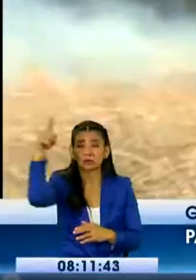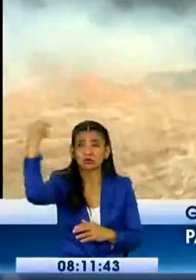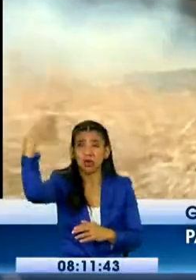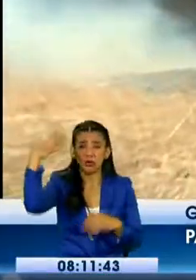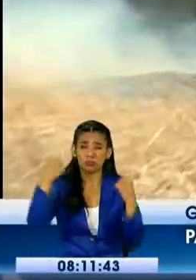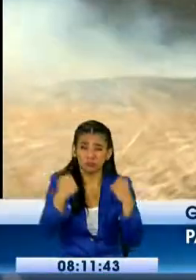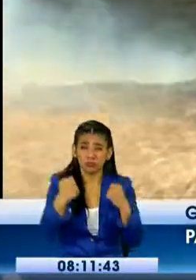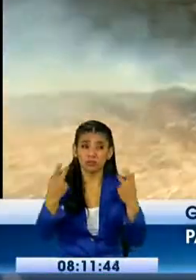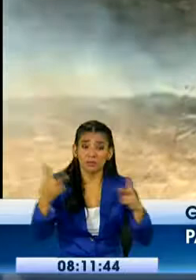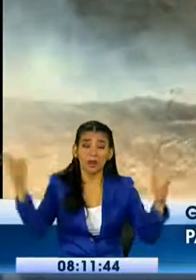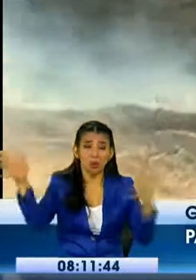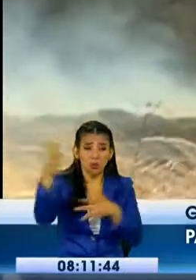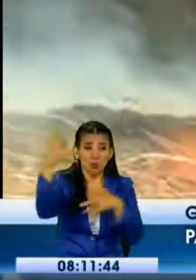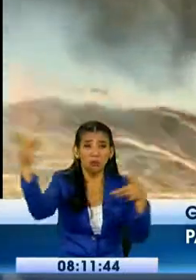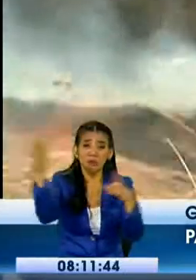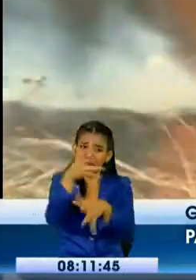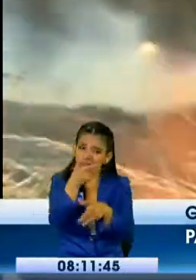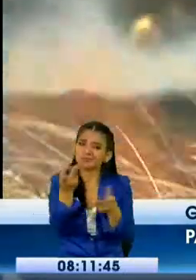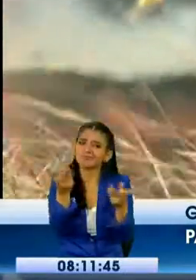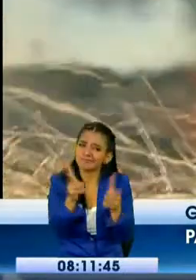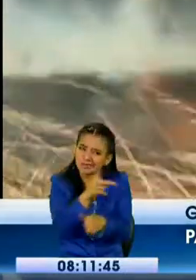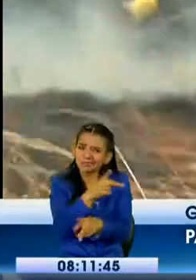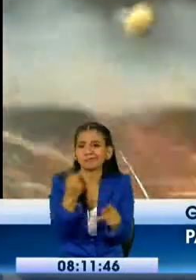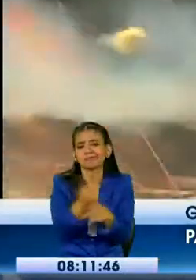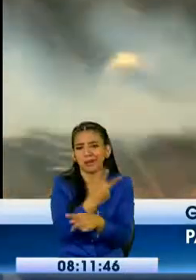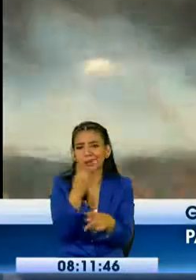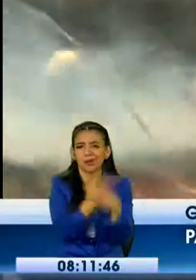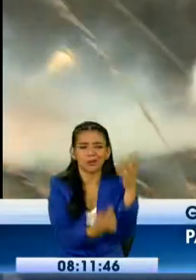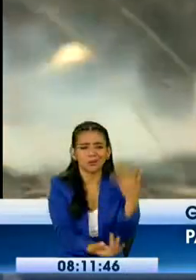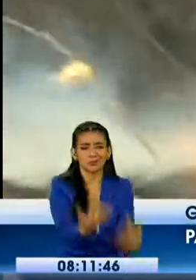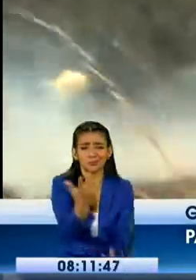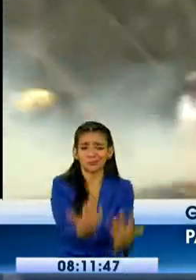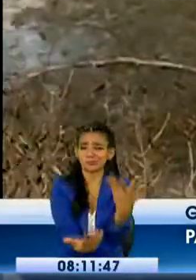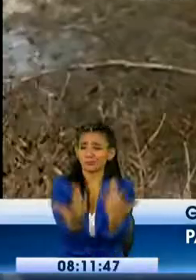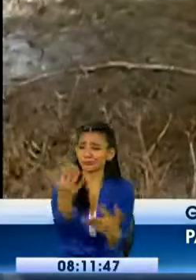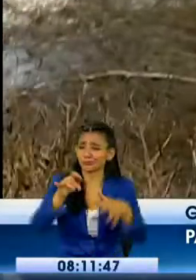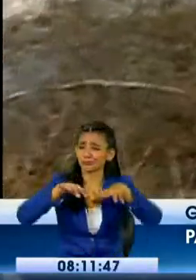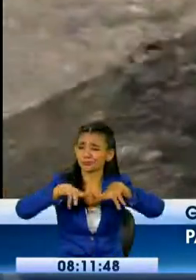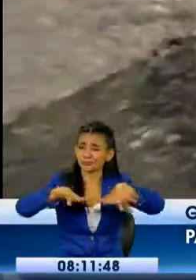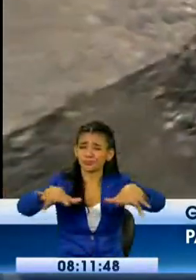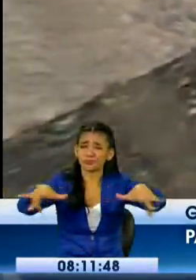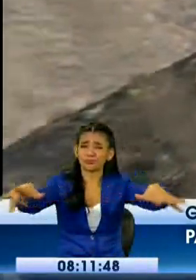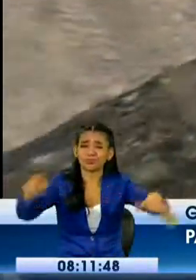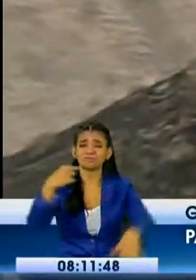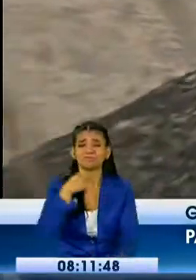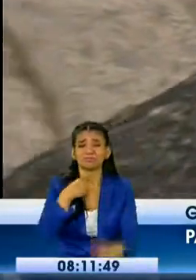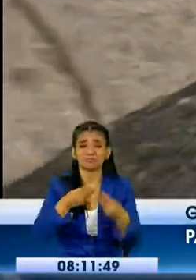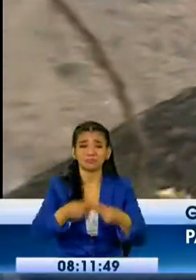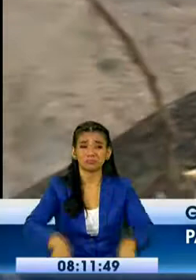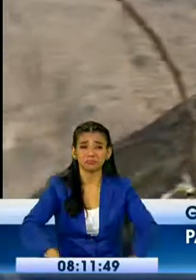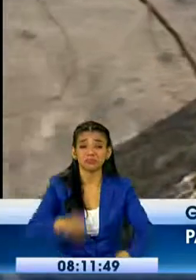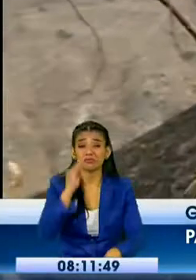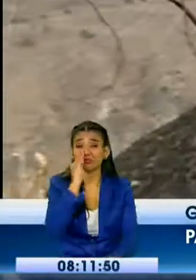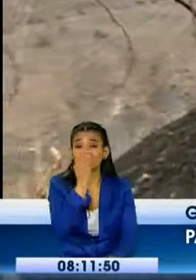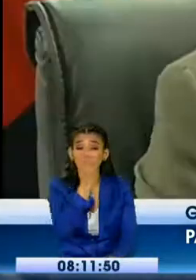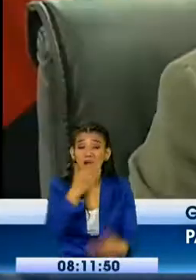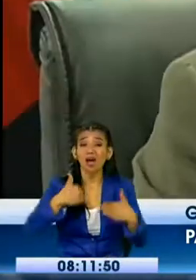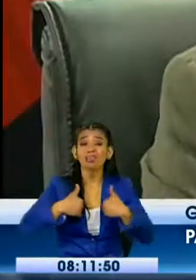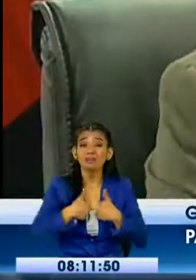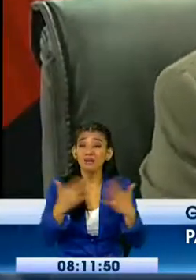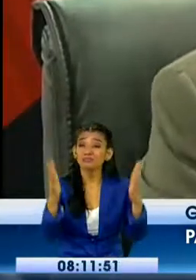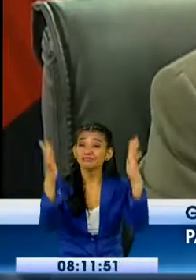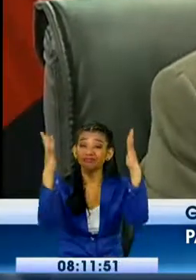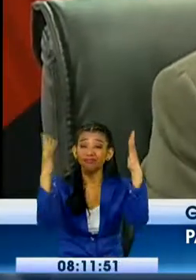vientos, principales cómplices de las llamas que han dejado cientos de hectáreas destruidas y han acabado con la flora y fauna de cada zona. Se